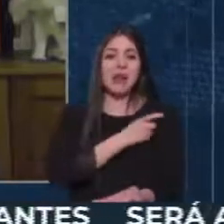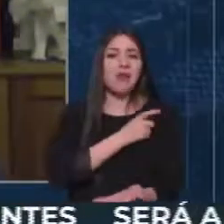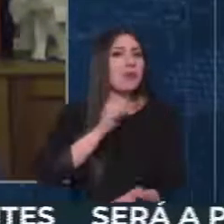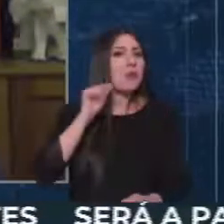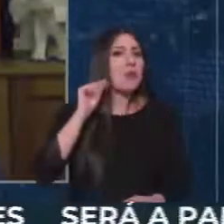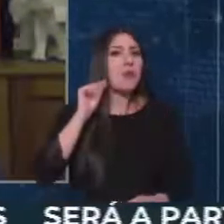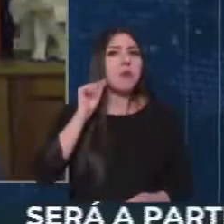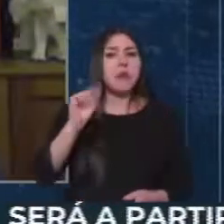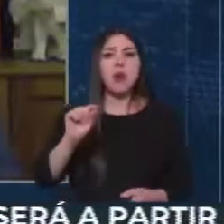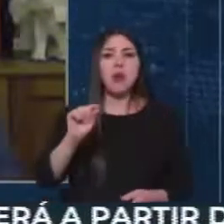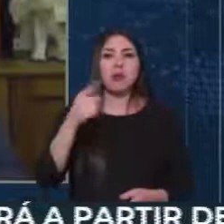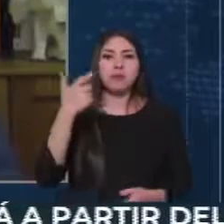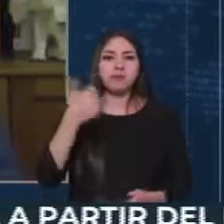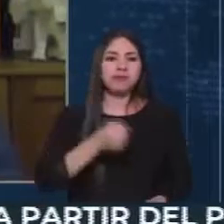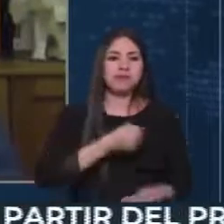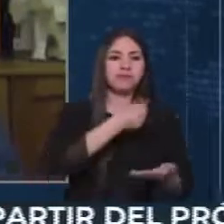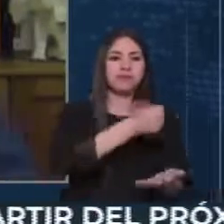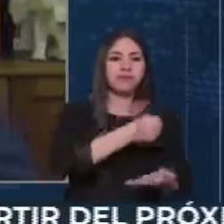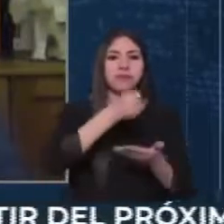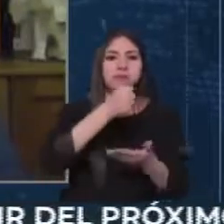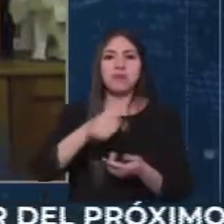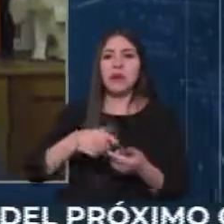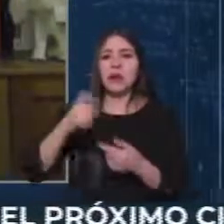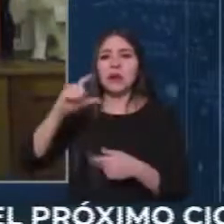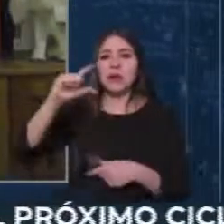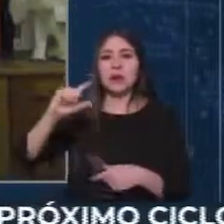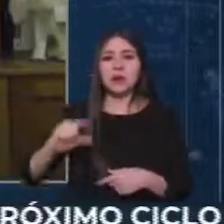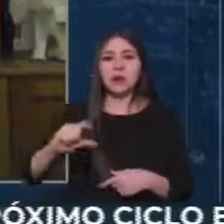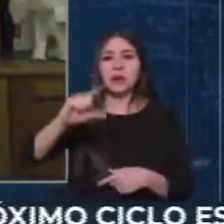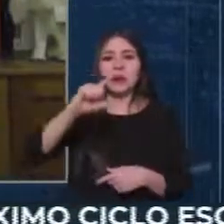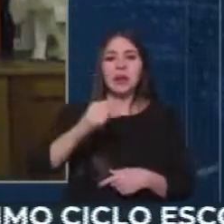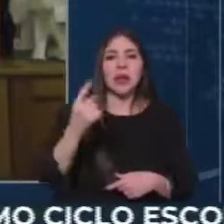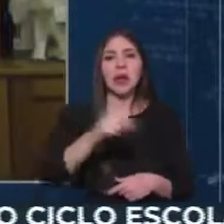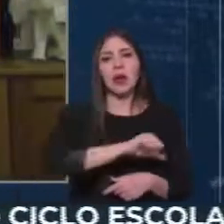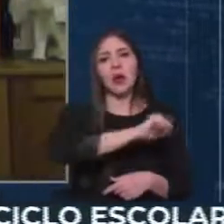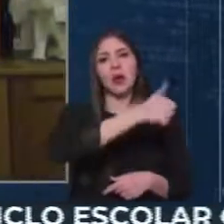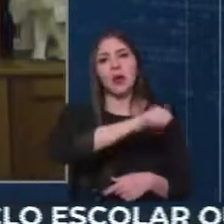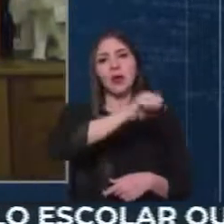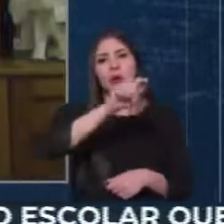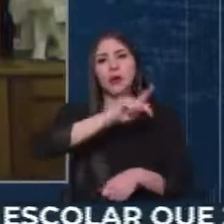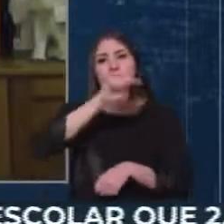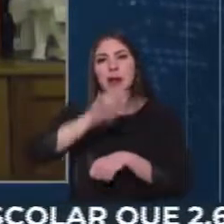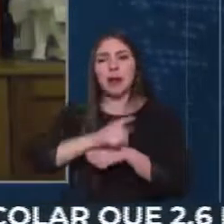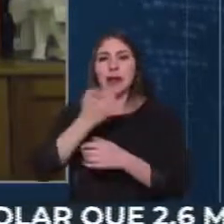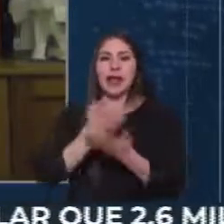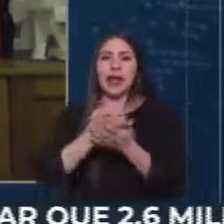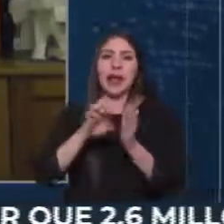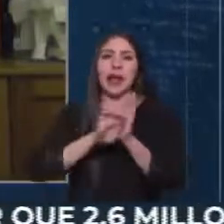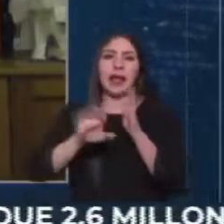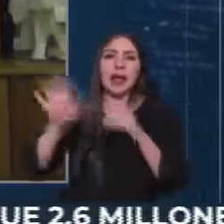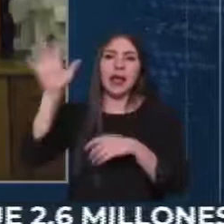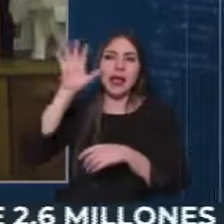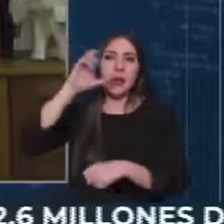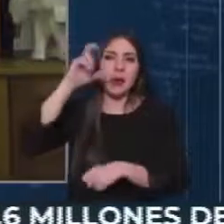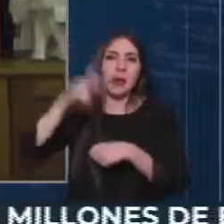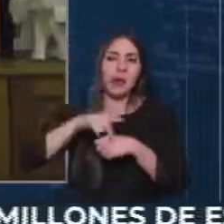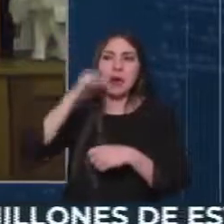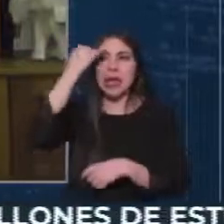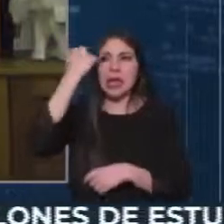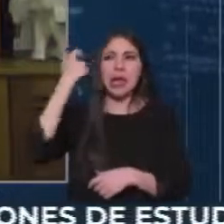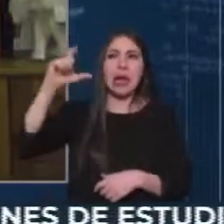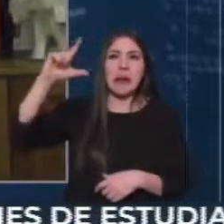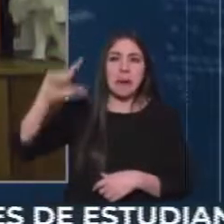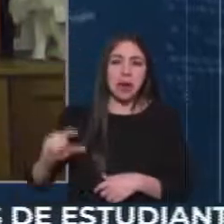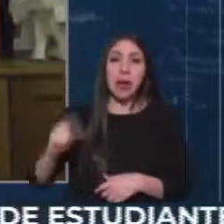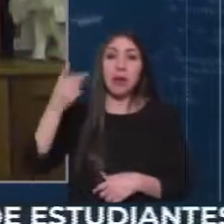de su propio presupuesto, que de por sí es bajo con respecto a otras economías, por ejemplo las europeas, y en ese sentido pues no tiene